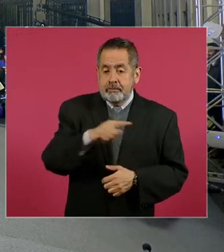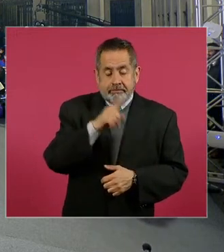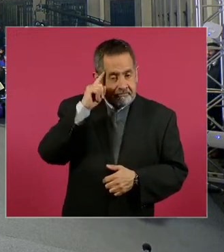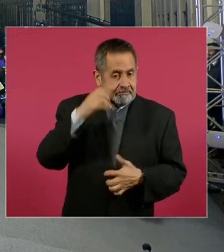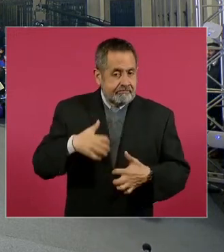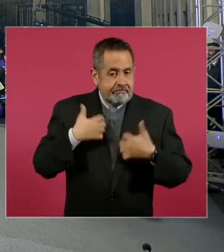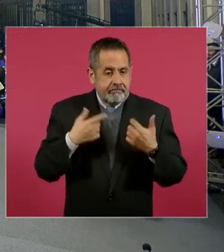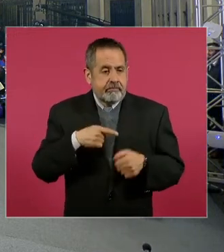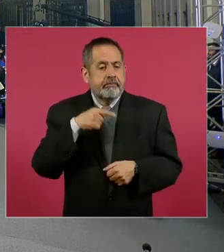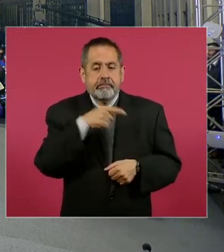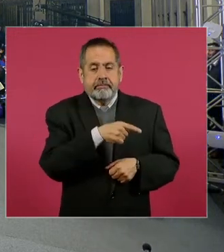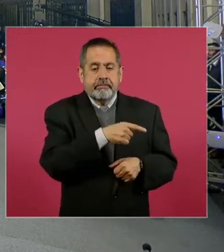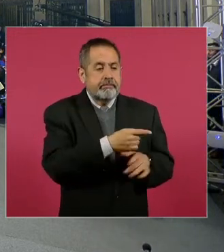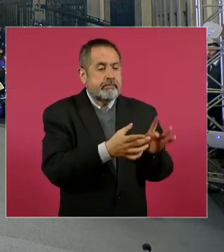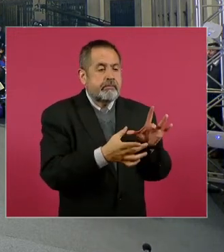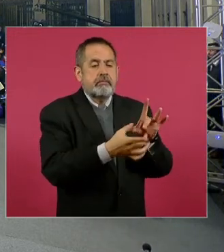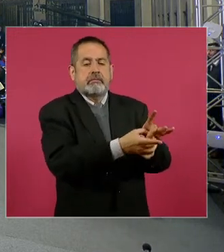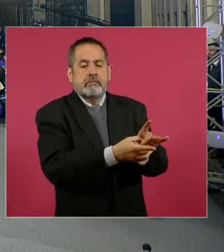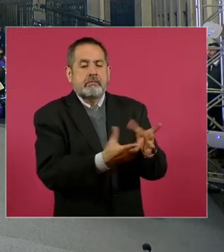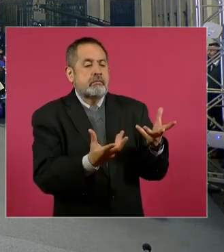que estaba vinculado